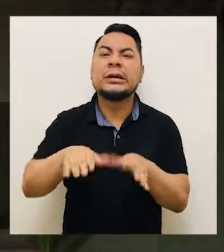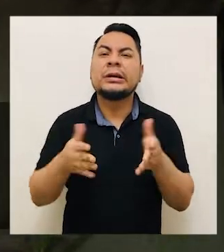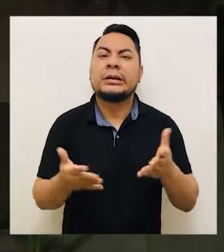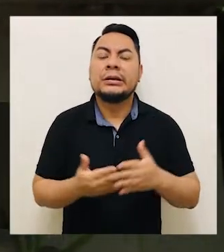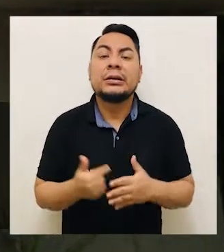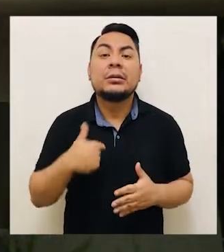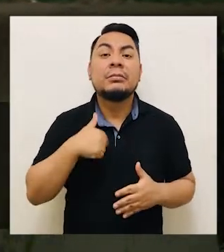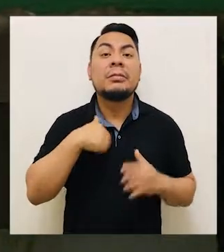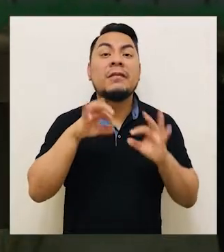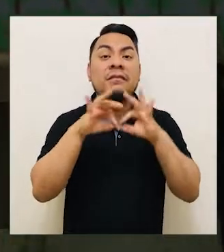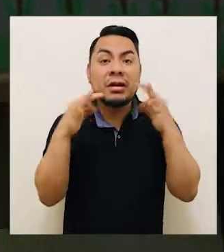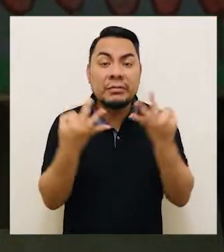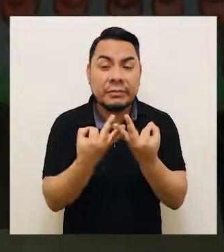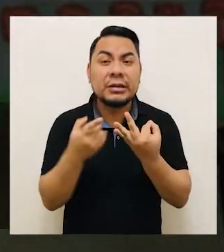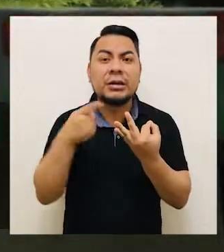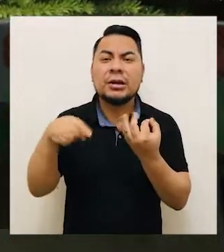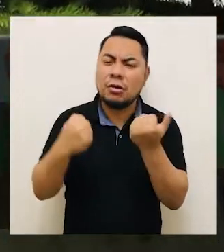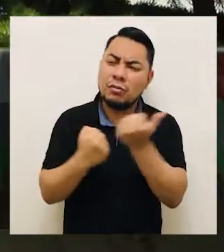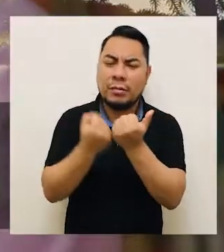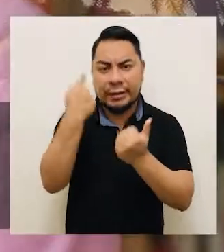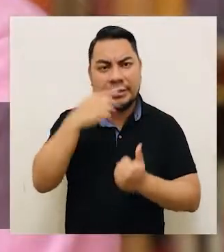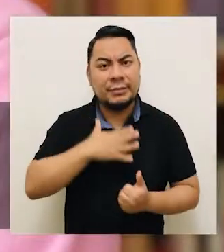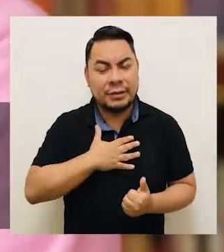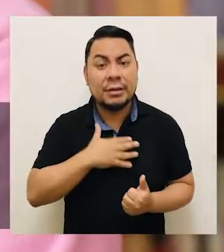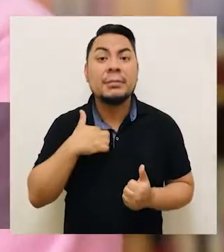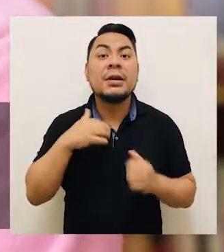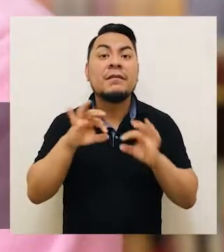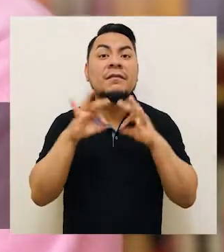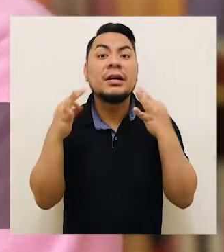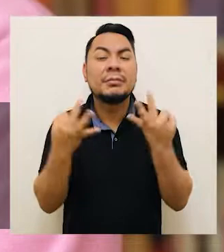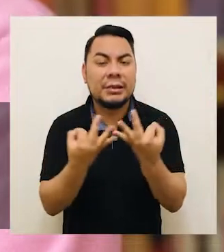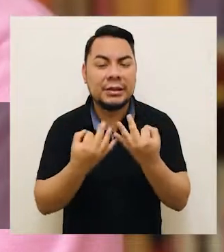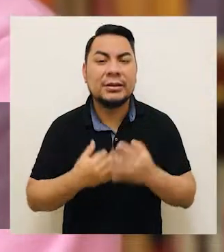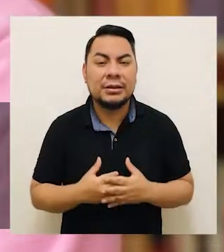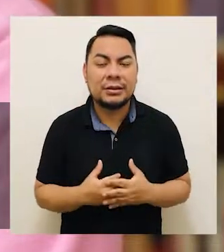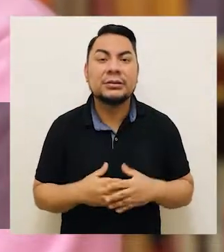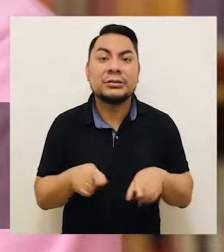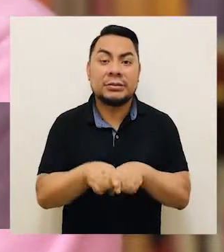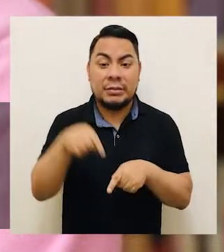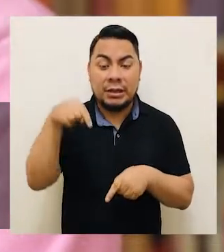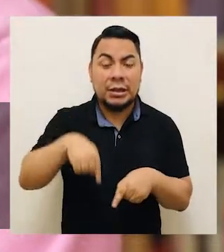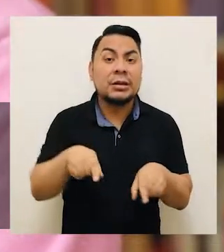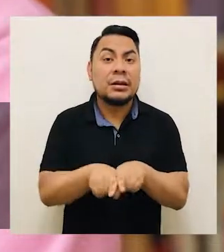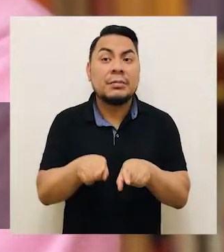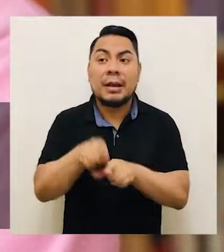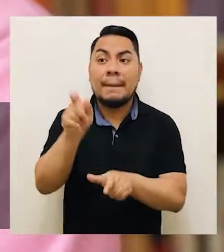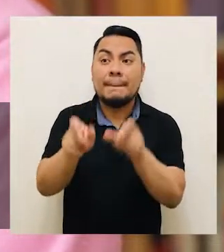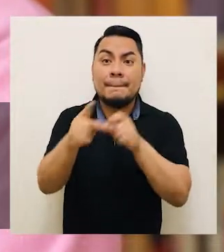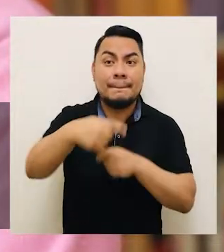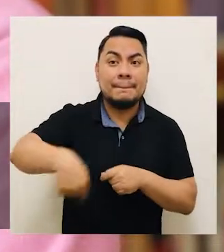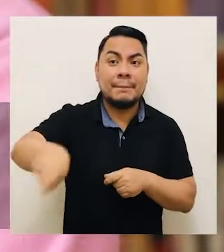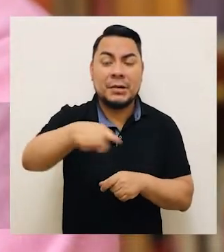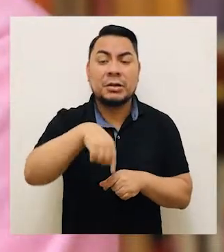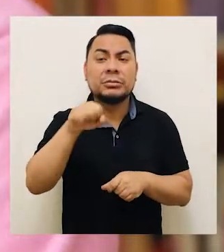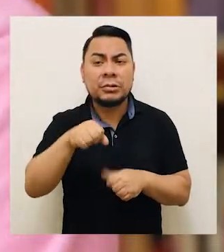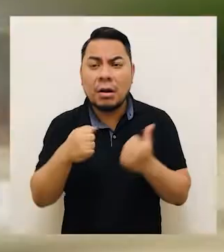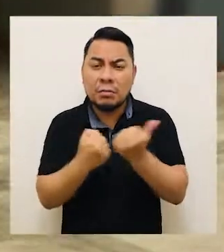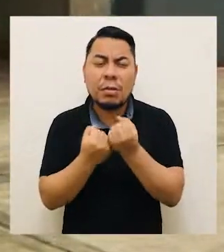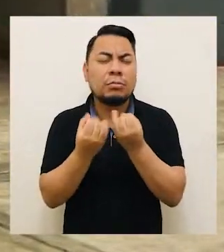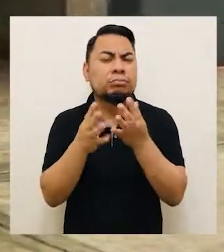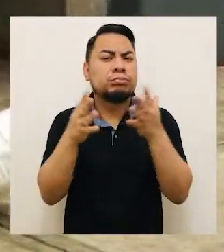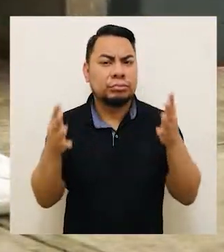mi familia es lo primordial para mí. Mi familia, y aquí también son personas que de otra manera me apoyan